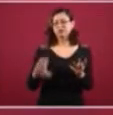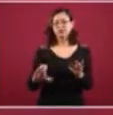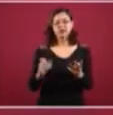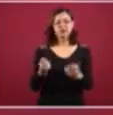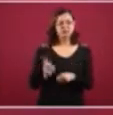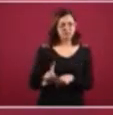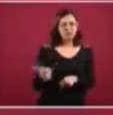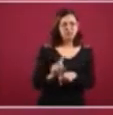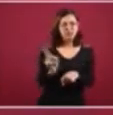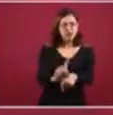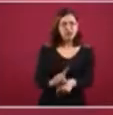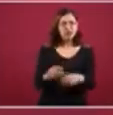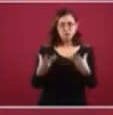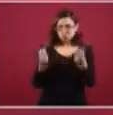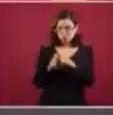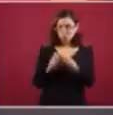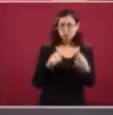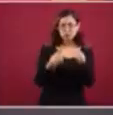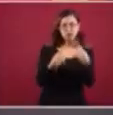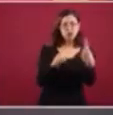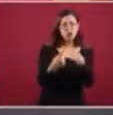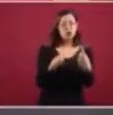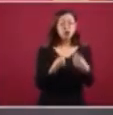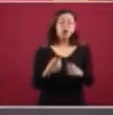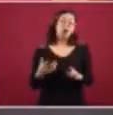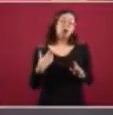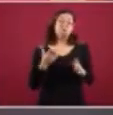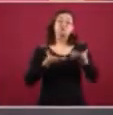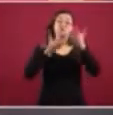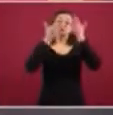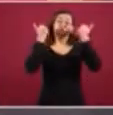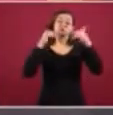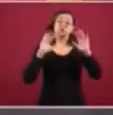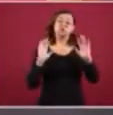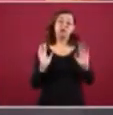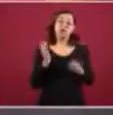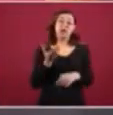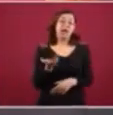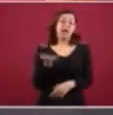los días. No sé si